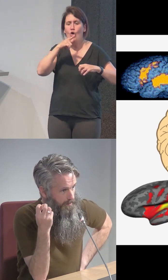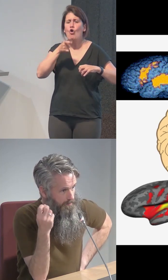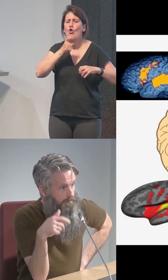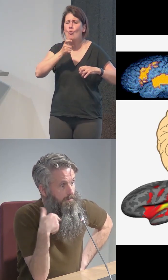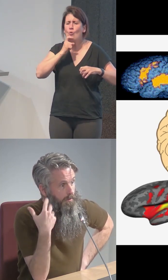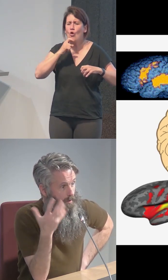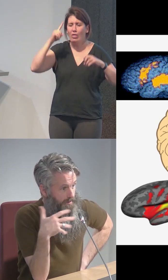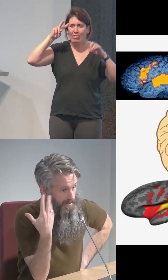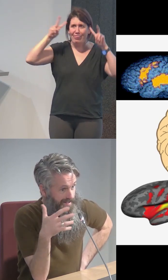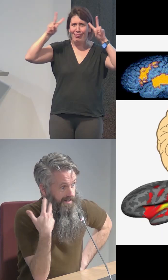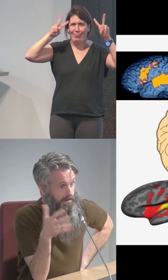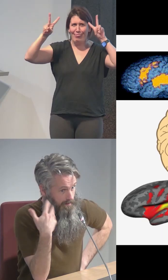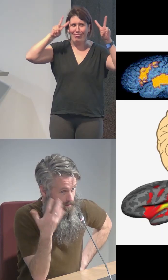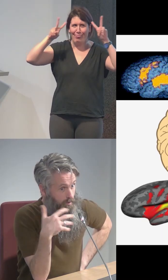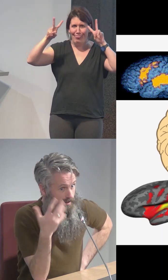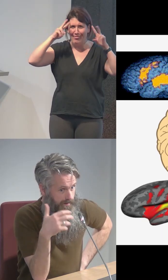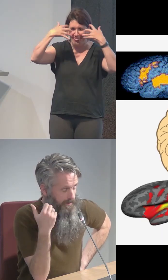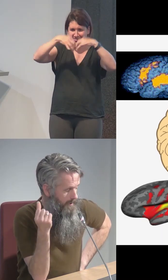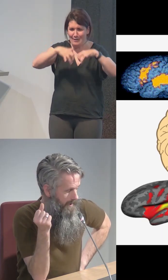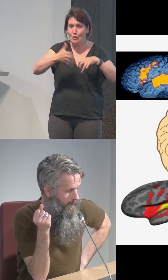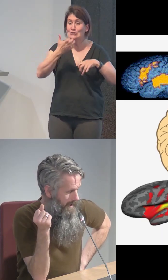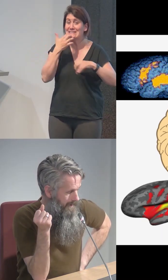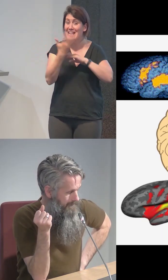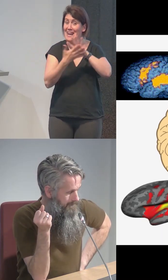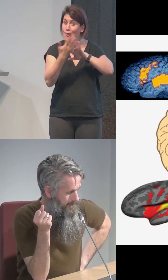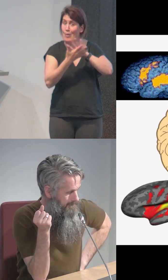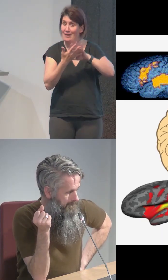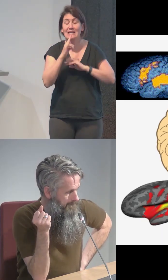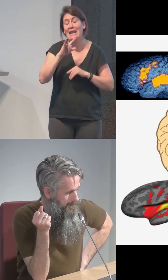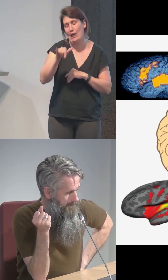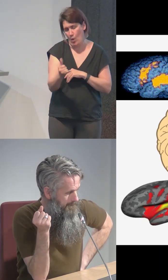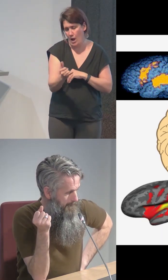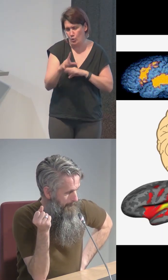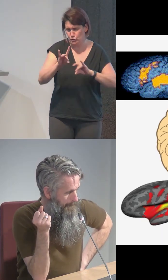su cerebro cuando están utilizando el lenguaje.